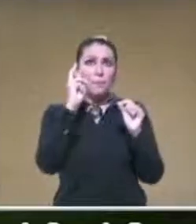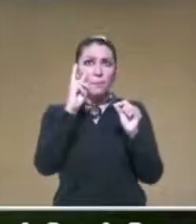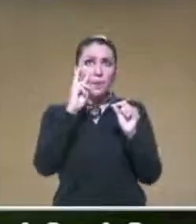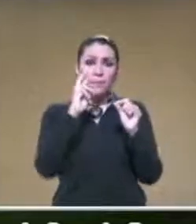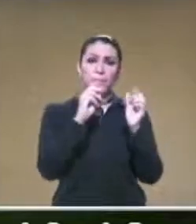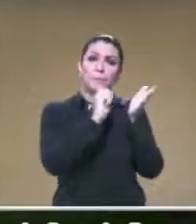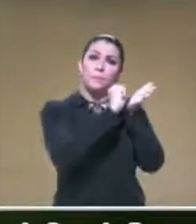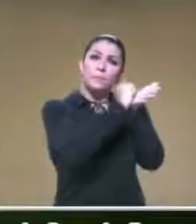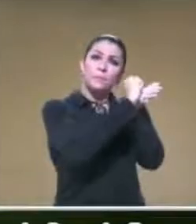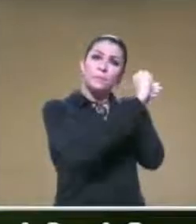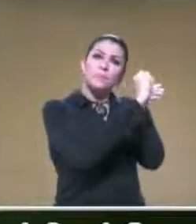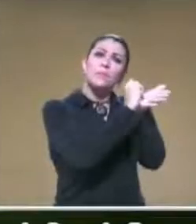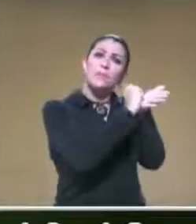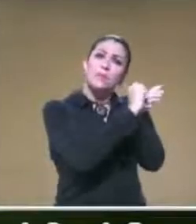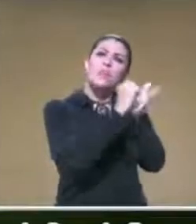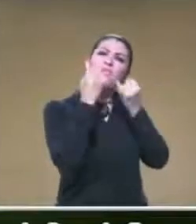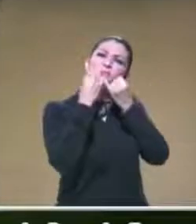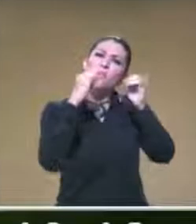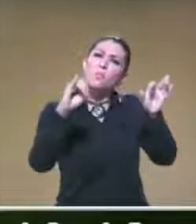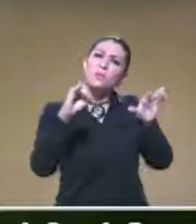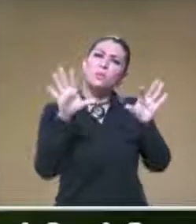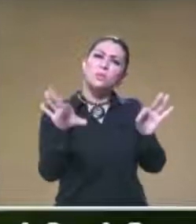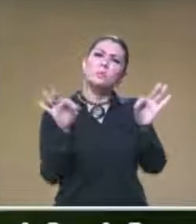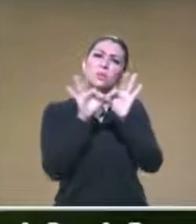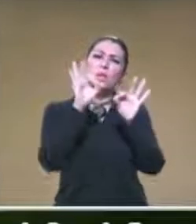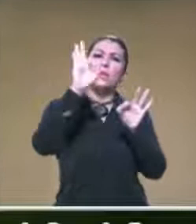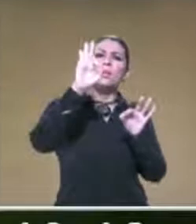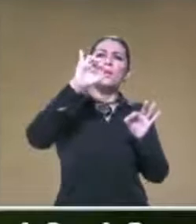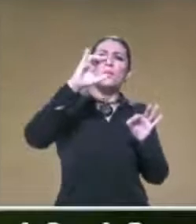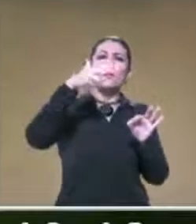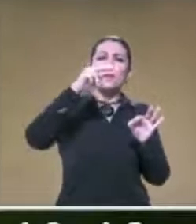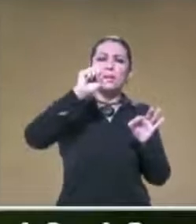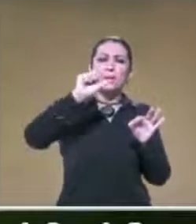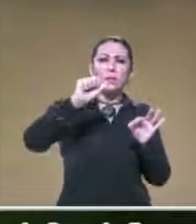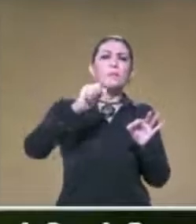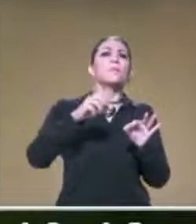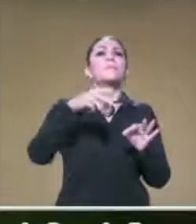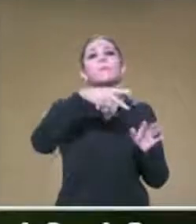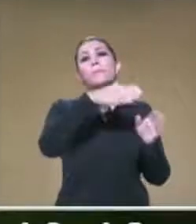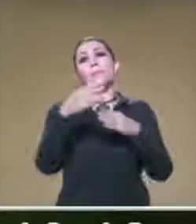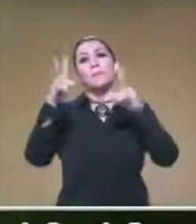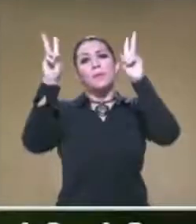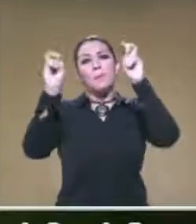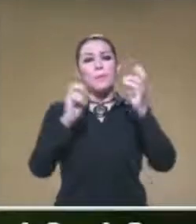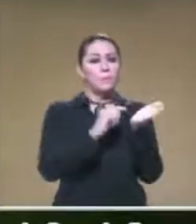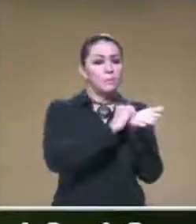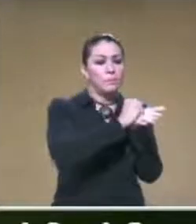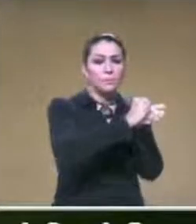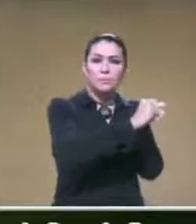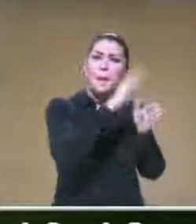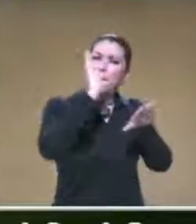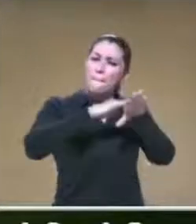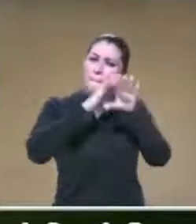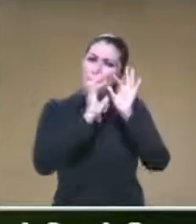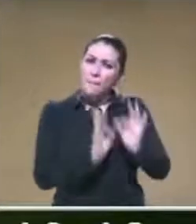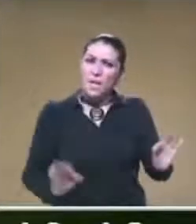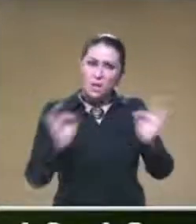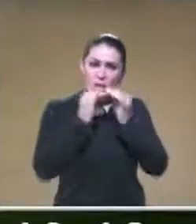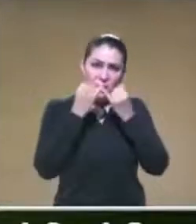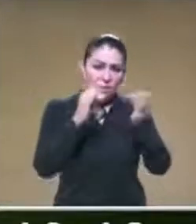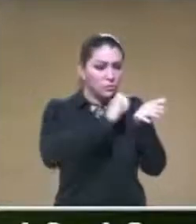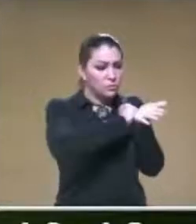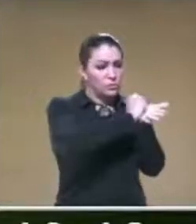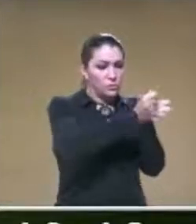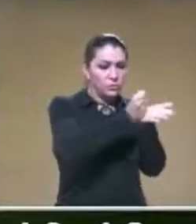y ahí vamos a registrar la información más importante de un tema. En una ficha temática, nosotros vamos a